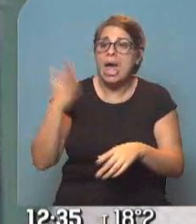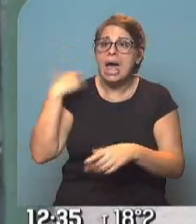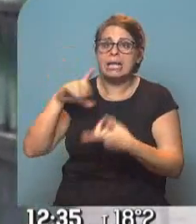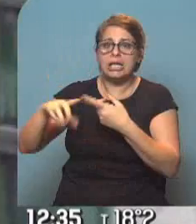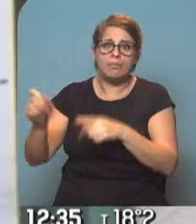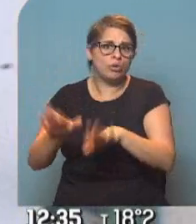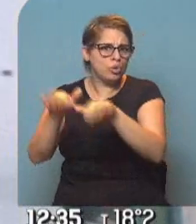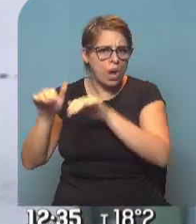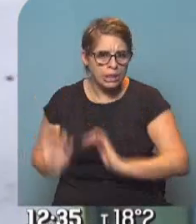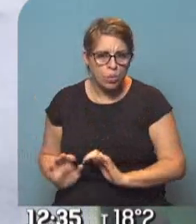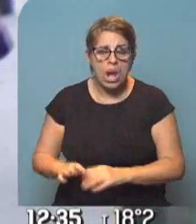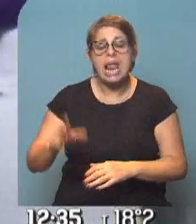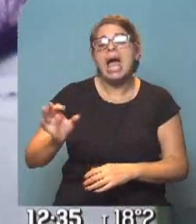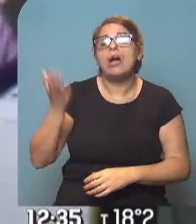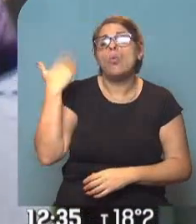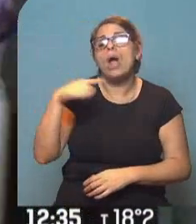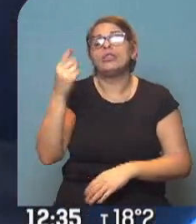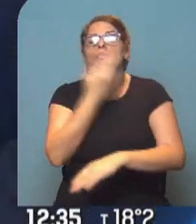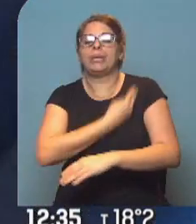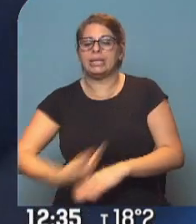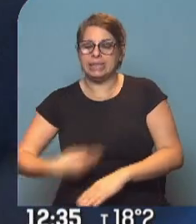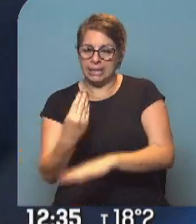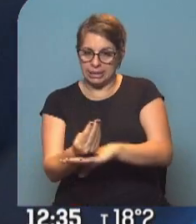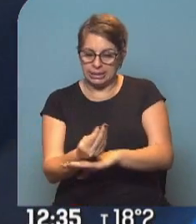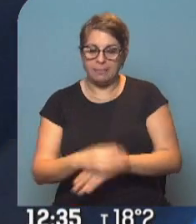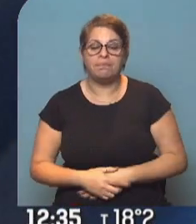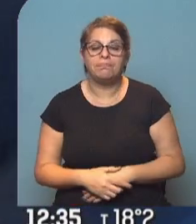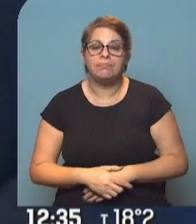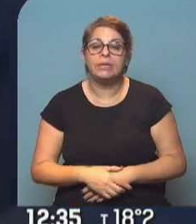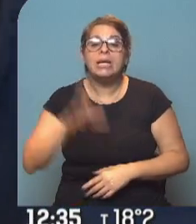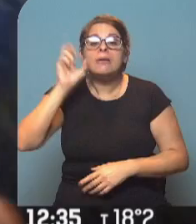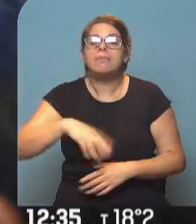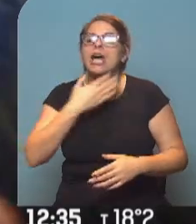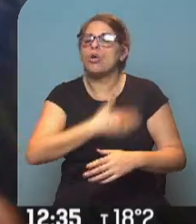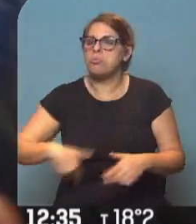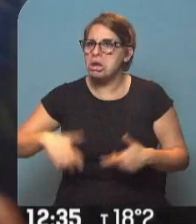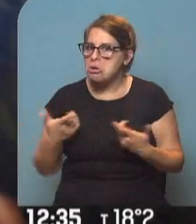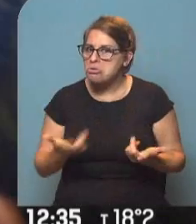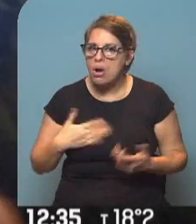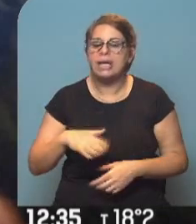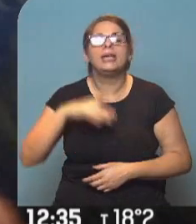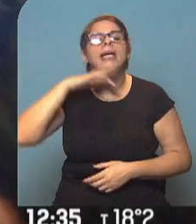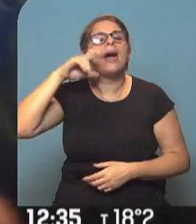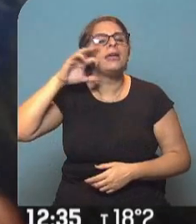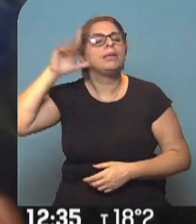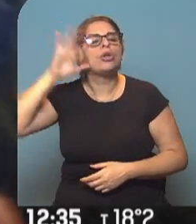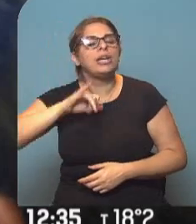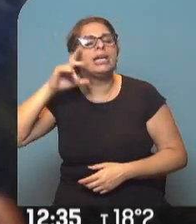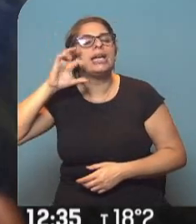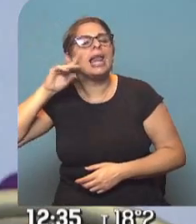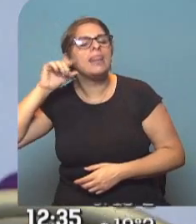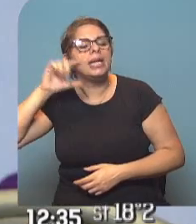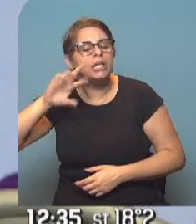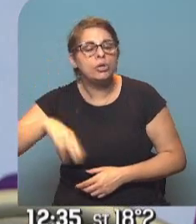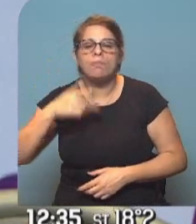Felipe Calderón durante su mandato. Sin plan de gobierno anunciado, Jaime Rodríguez Calderón, alias